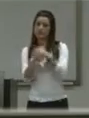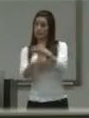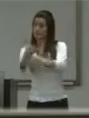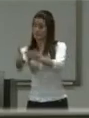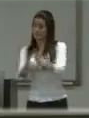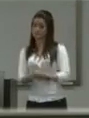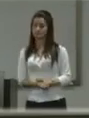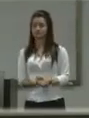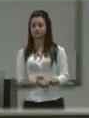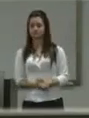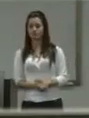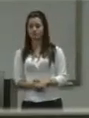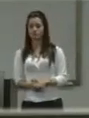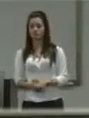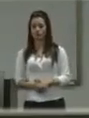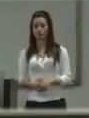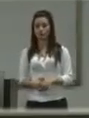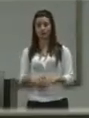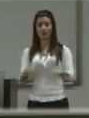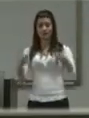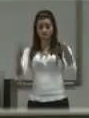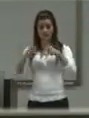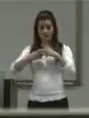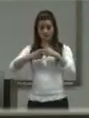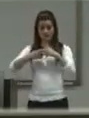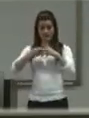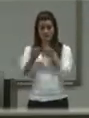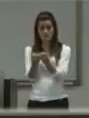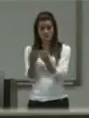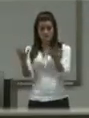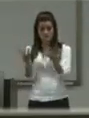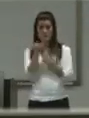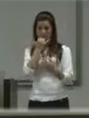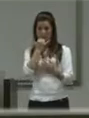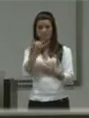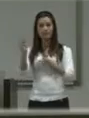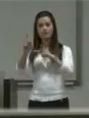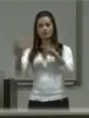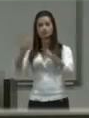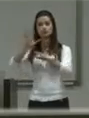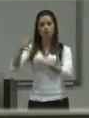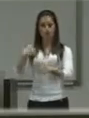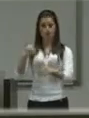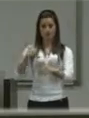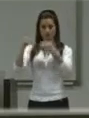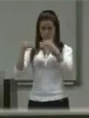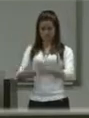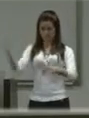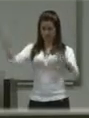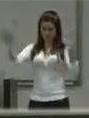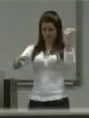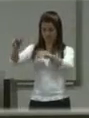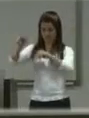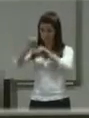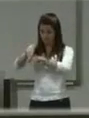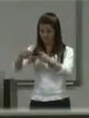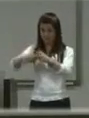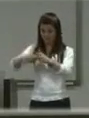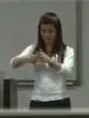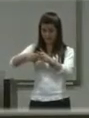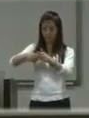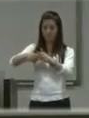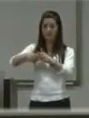los talleres de multiplicadores como vamos a ver ahorita se hicieron con jóvenes con discapacidad sí Entonces los multiplicadores se entienden